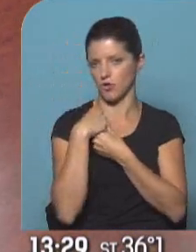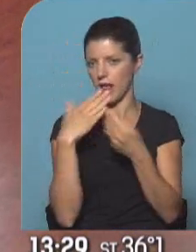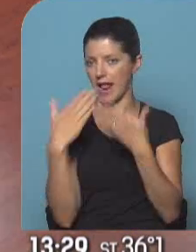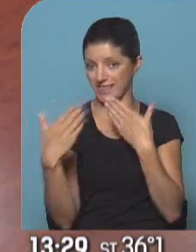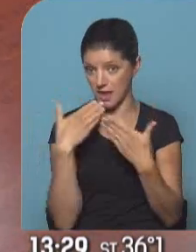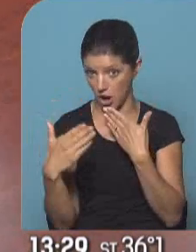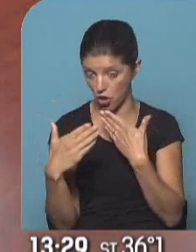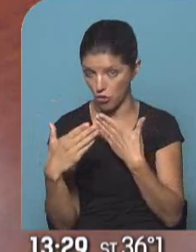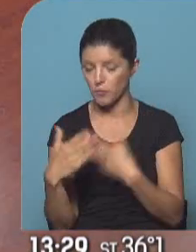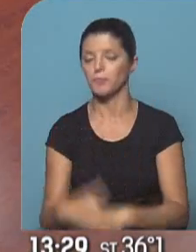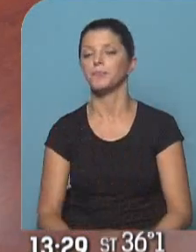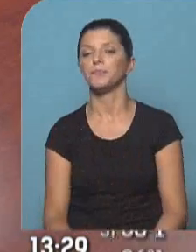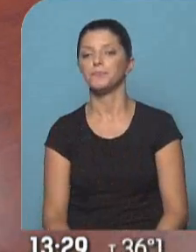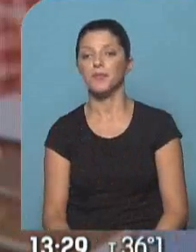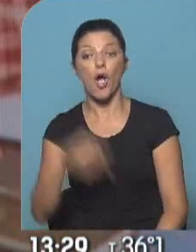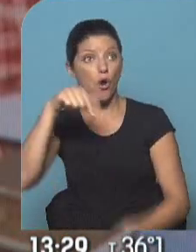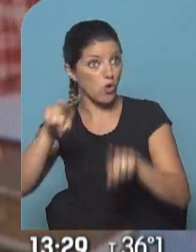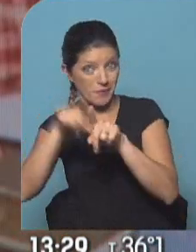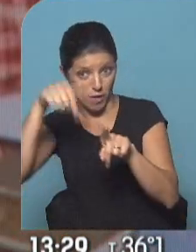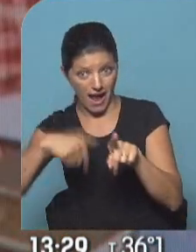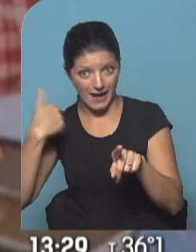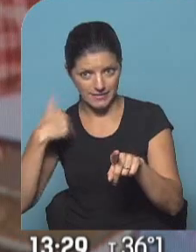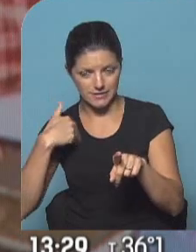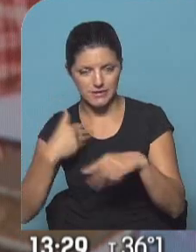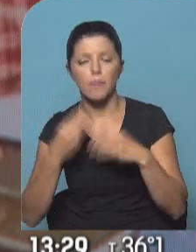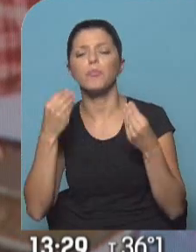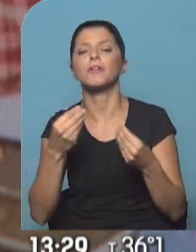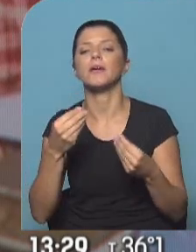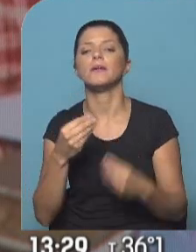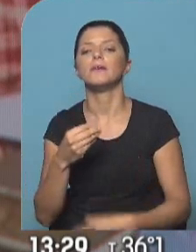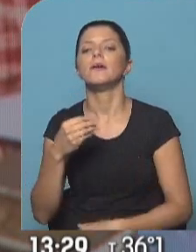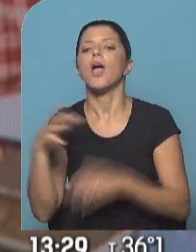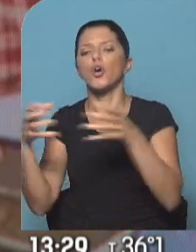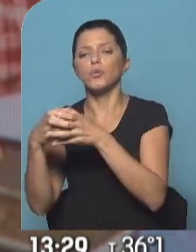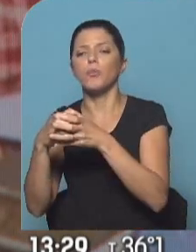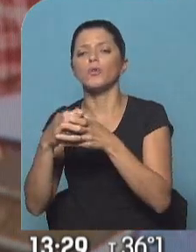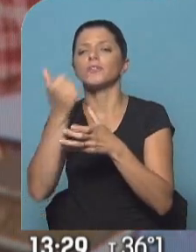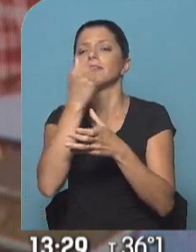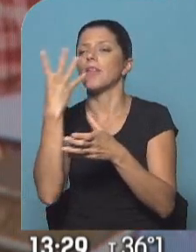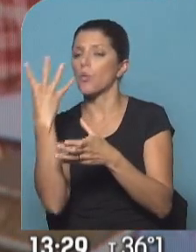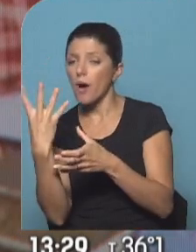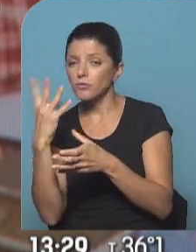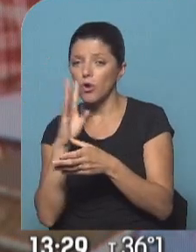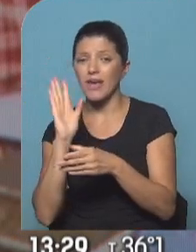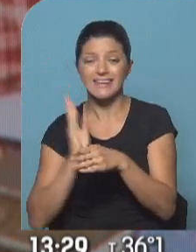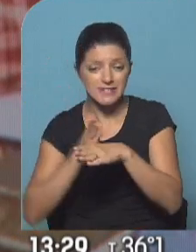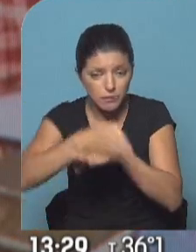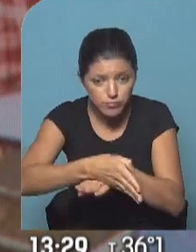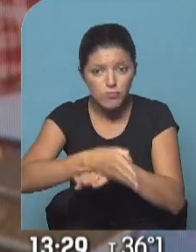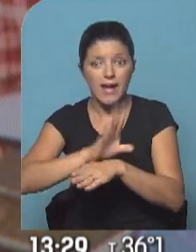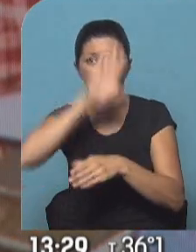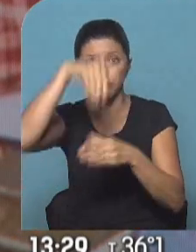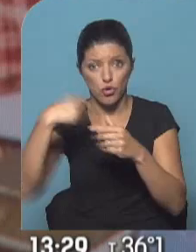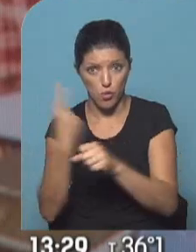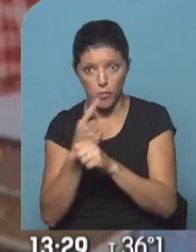Esto es hoy lo que se plantea en Argentina. ¿Por qué hay 64 activistas que no pueden ingresar en el país? De hecho, Noruega está preparando